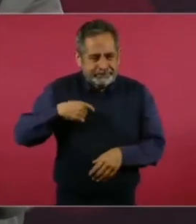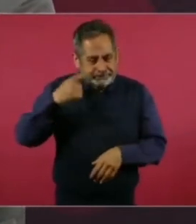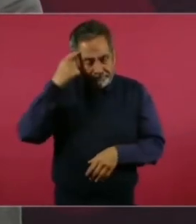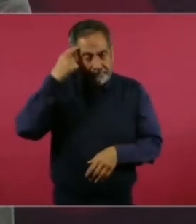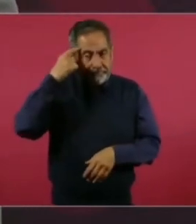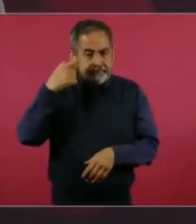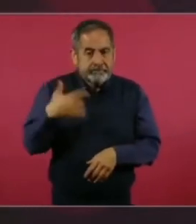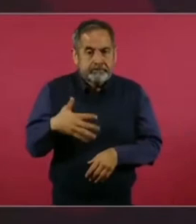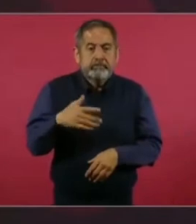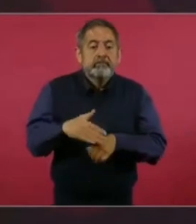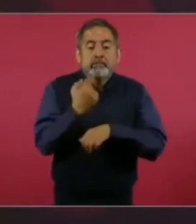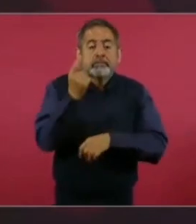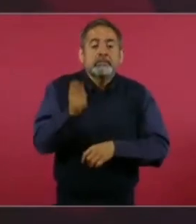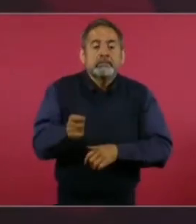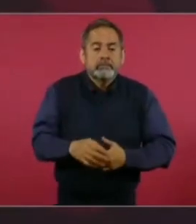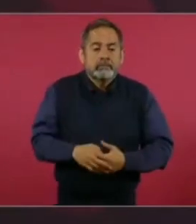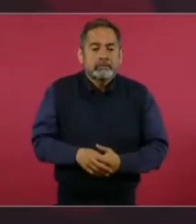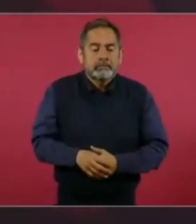porque